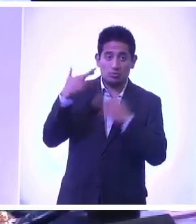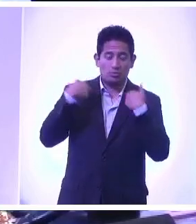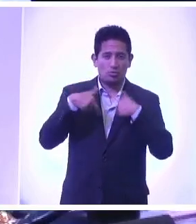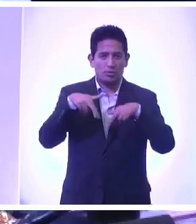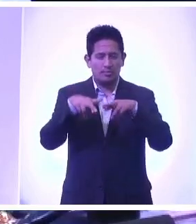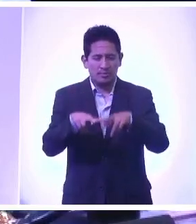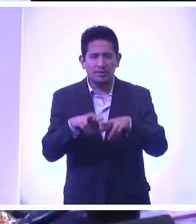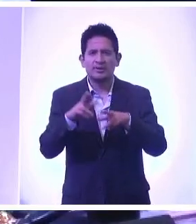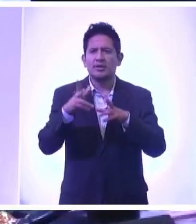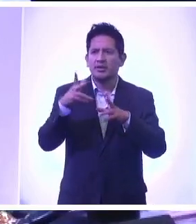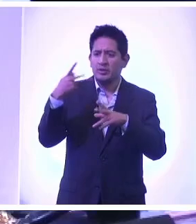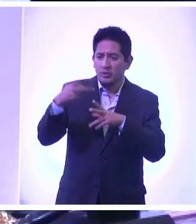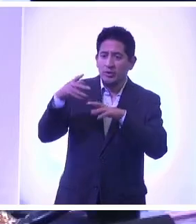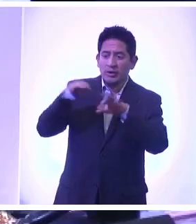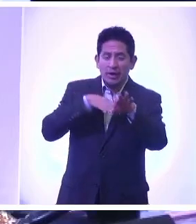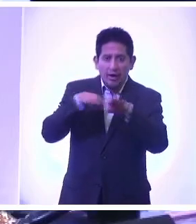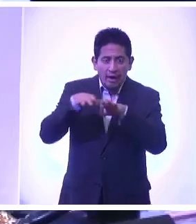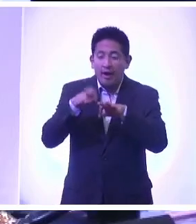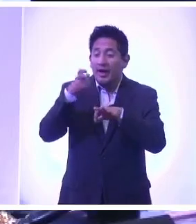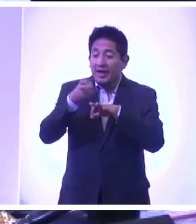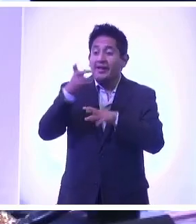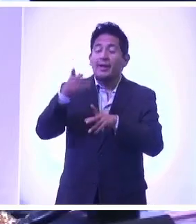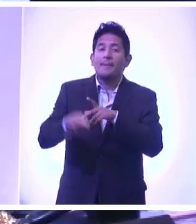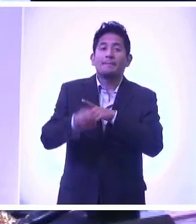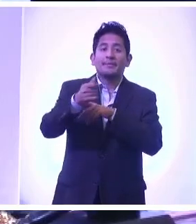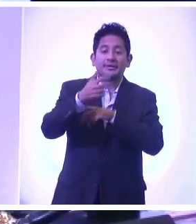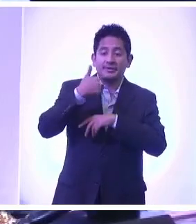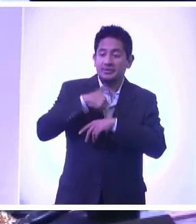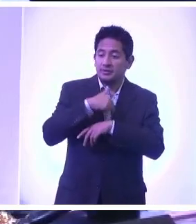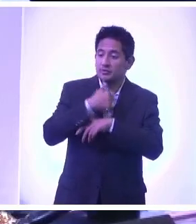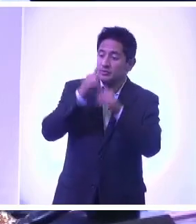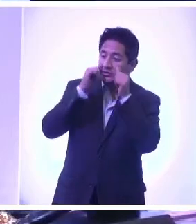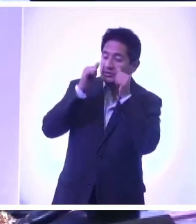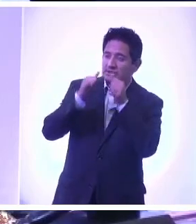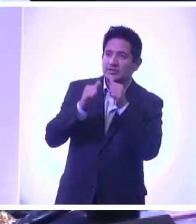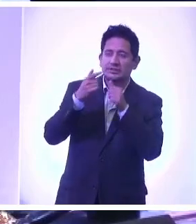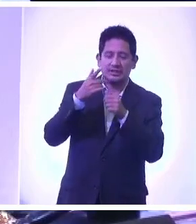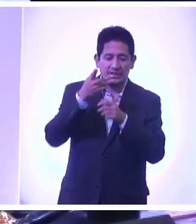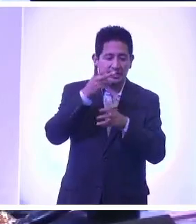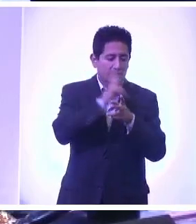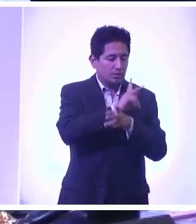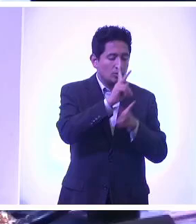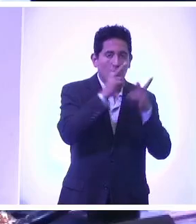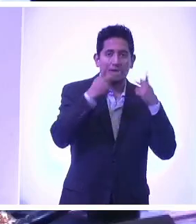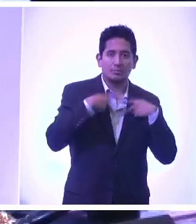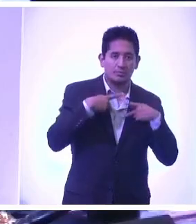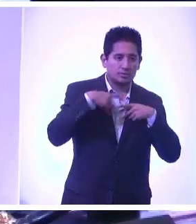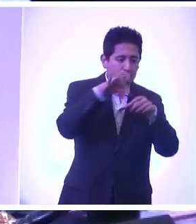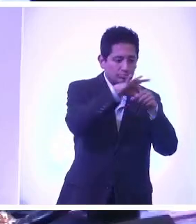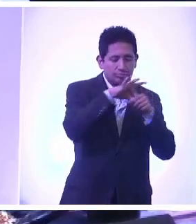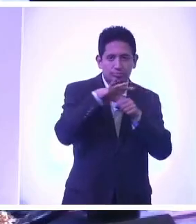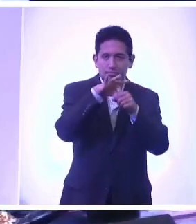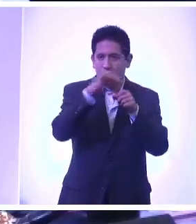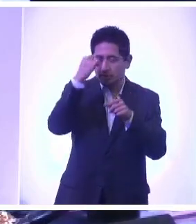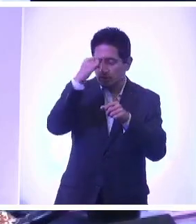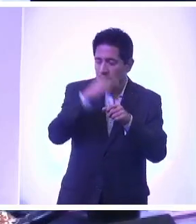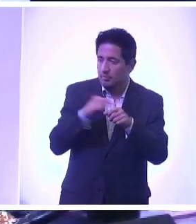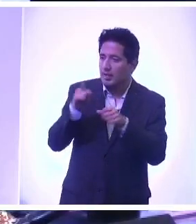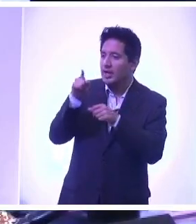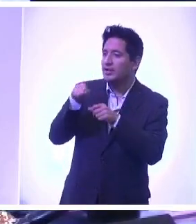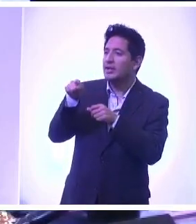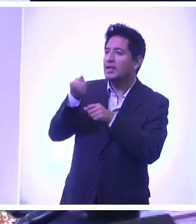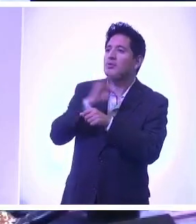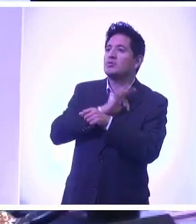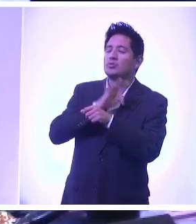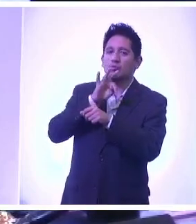a los empleados que estos a su vez seleccionaron para para que sean el bombero el policía la persona que está en en